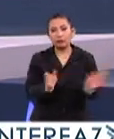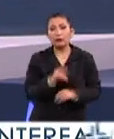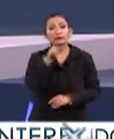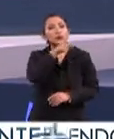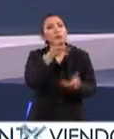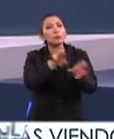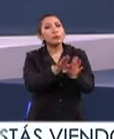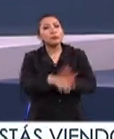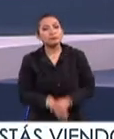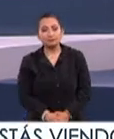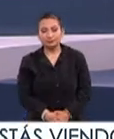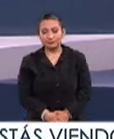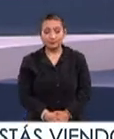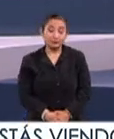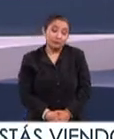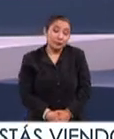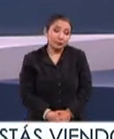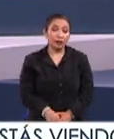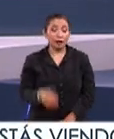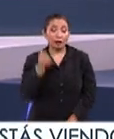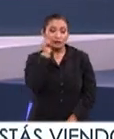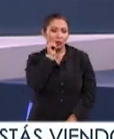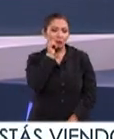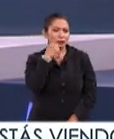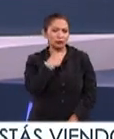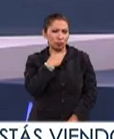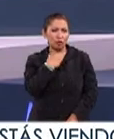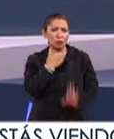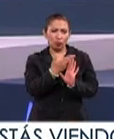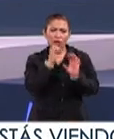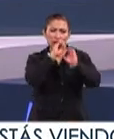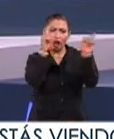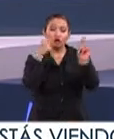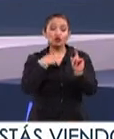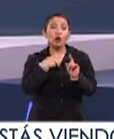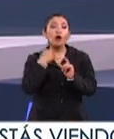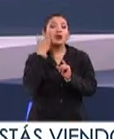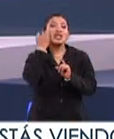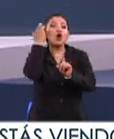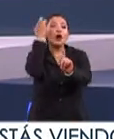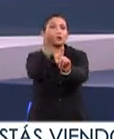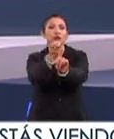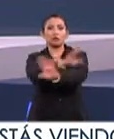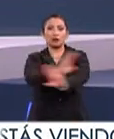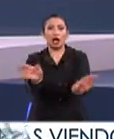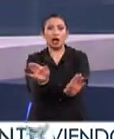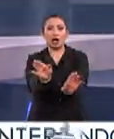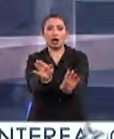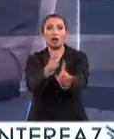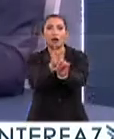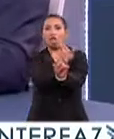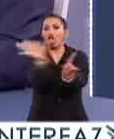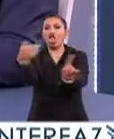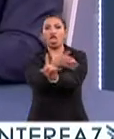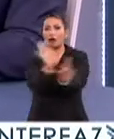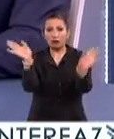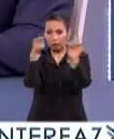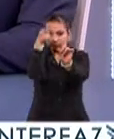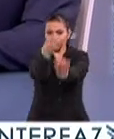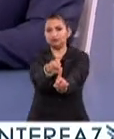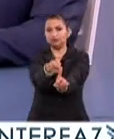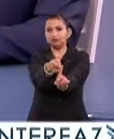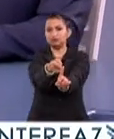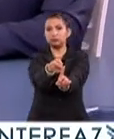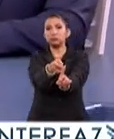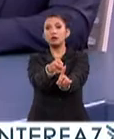tú? Pues bueno, siempre he tenido bastante claro qué quiero realizar, qué quiero hacer y te